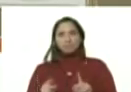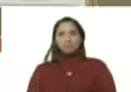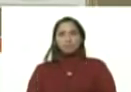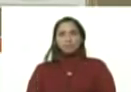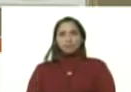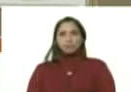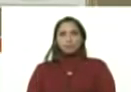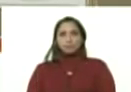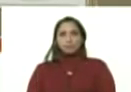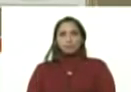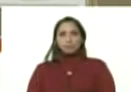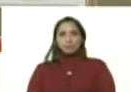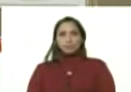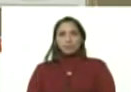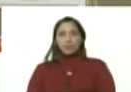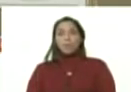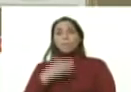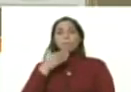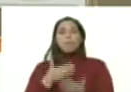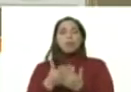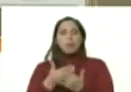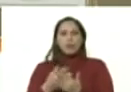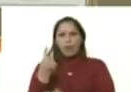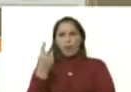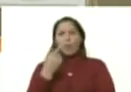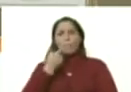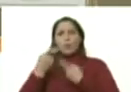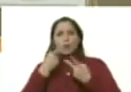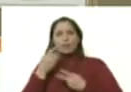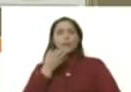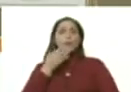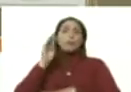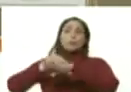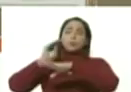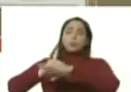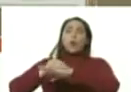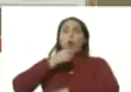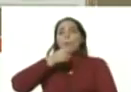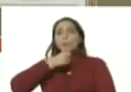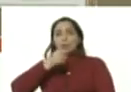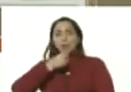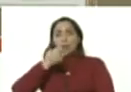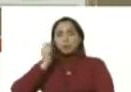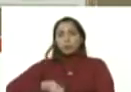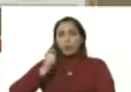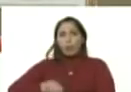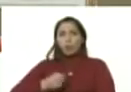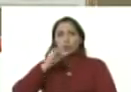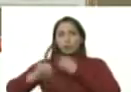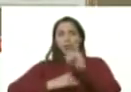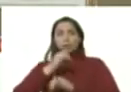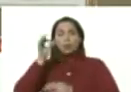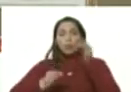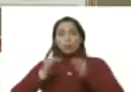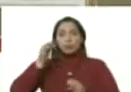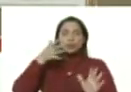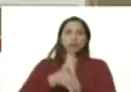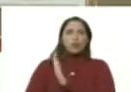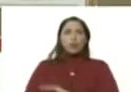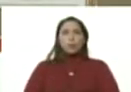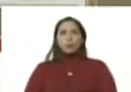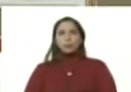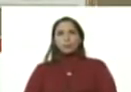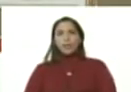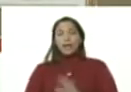por ejemplo, proponía uno de los ponentes, solicitud de opinión consultiva a la Corte Internacional de Justicia sobre la